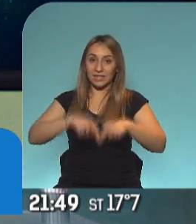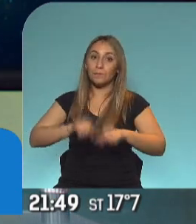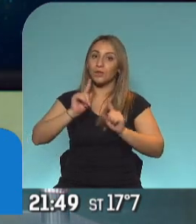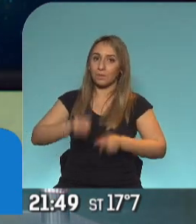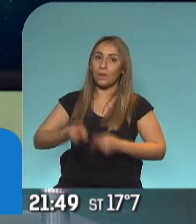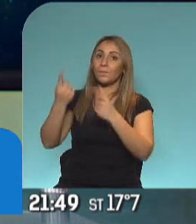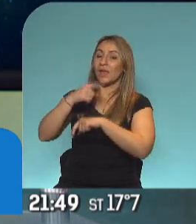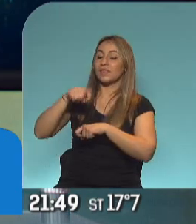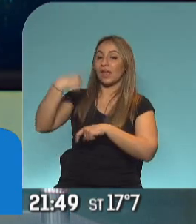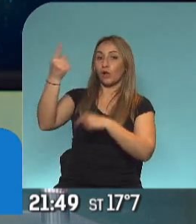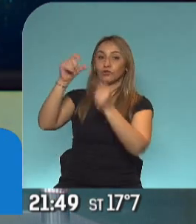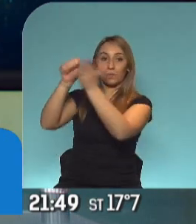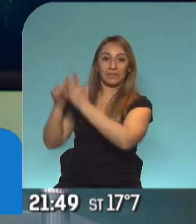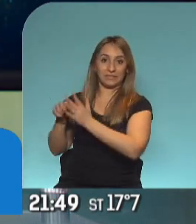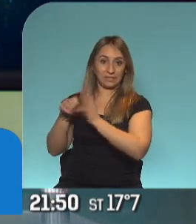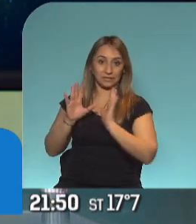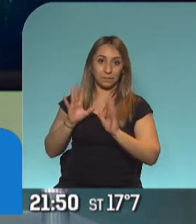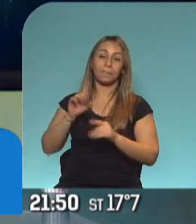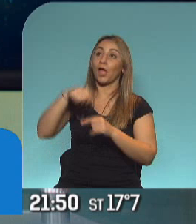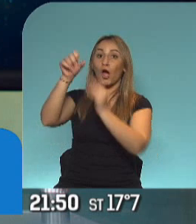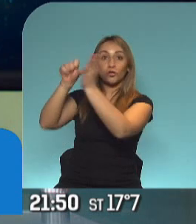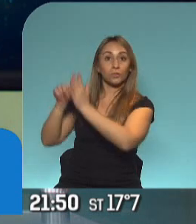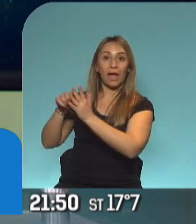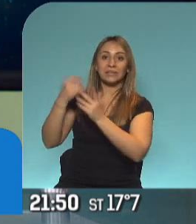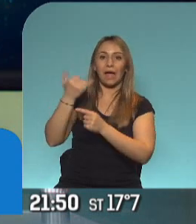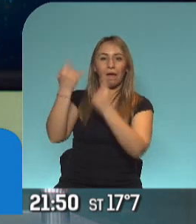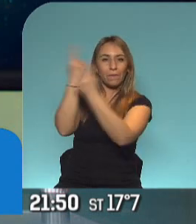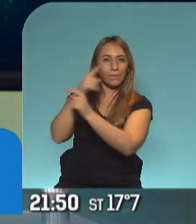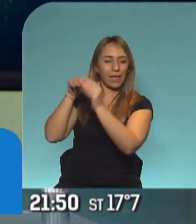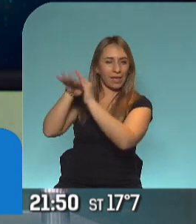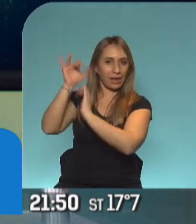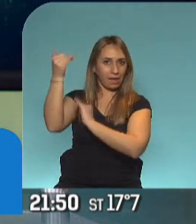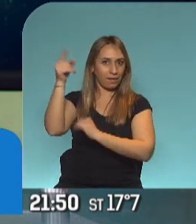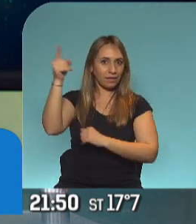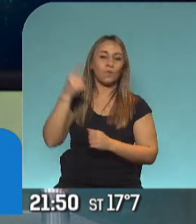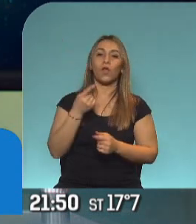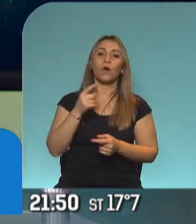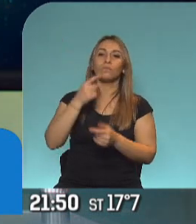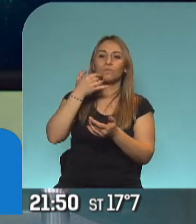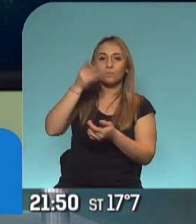situados en el exterior, la alícuota es más alta. En la medida que corra este proyecto y